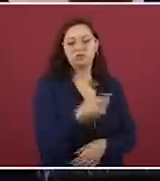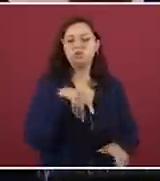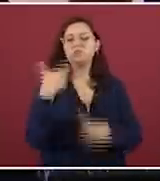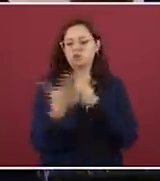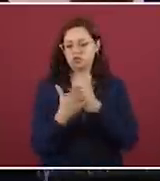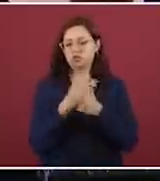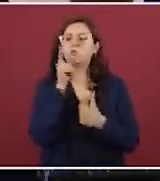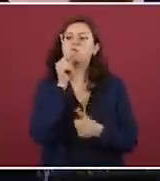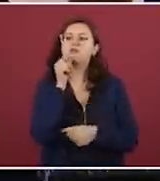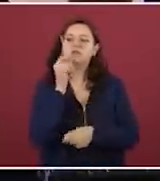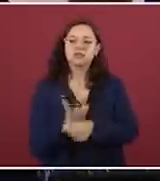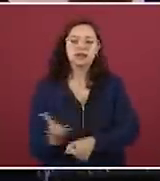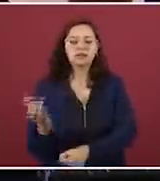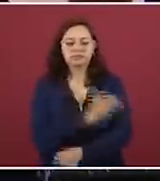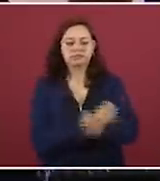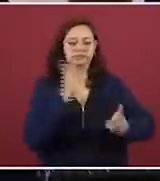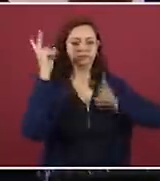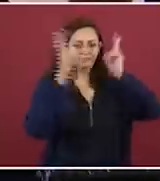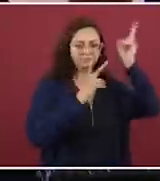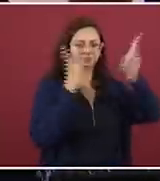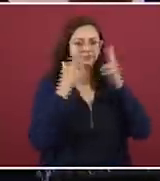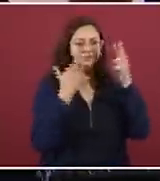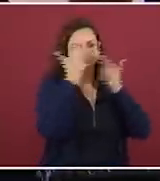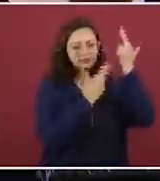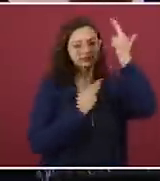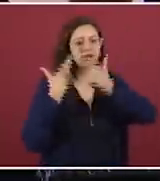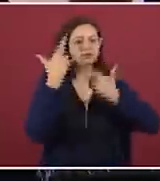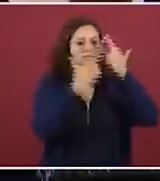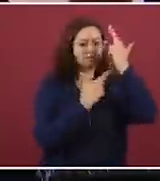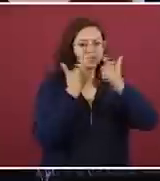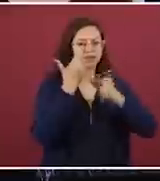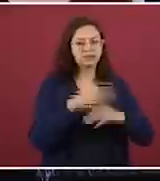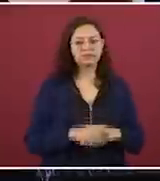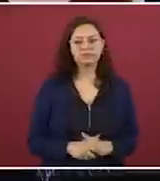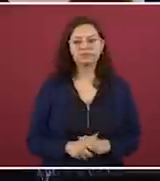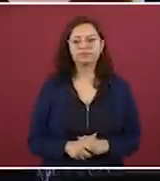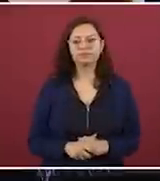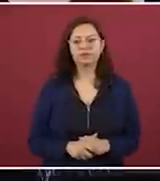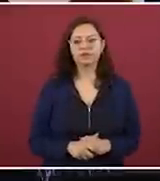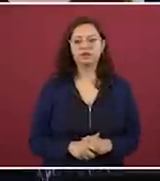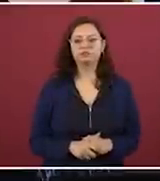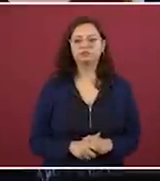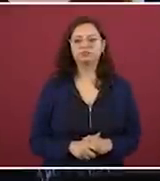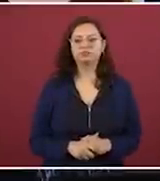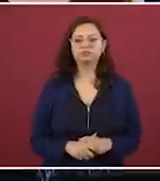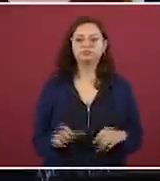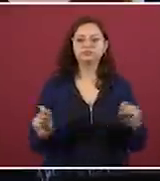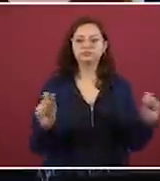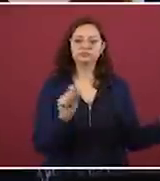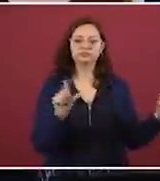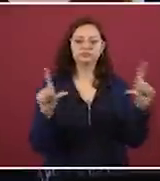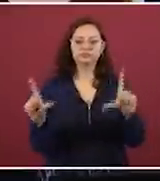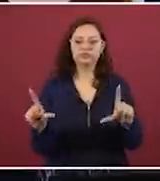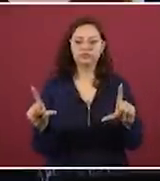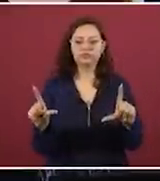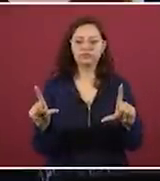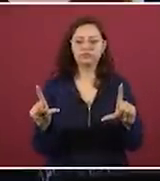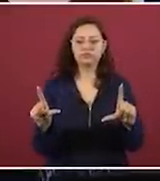son las 10 gasolineras. No me lo alcanzaron a tener, el de las 10 son las, ya